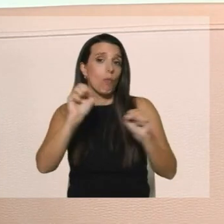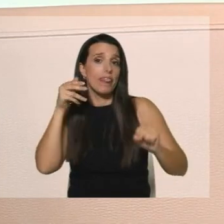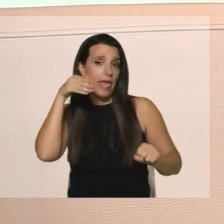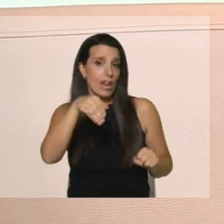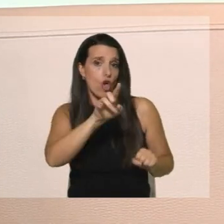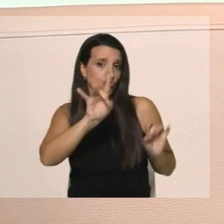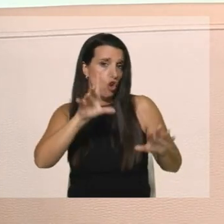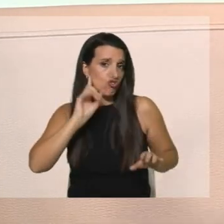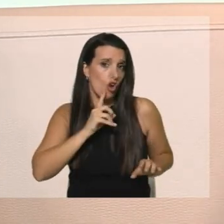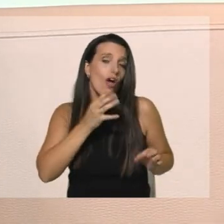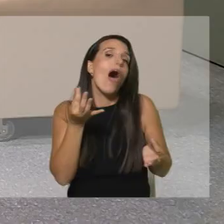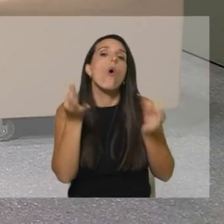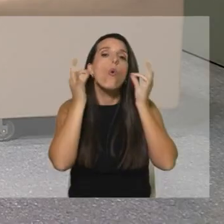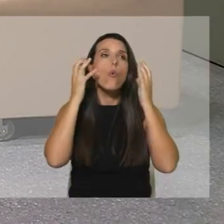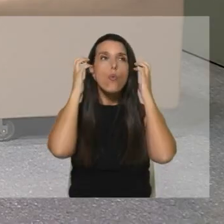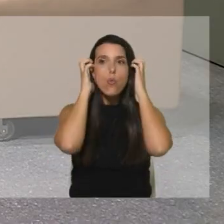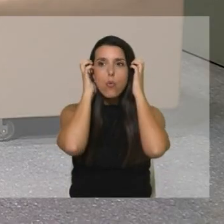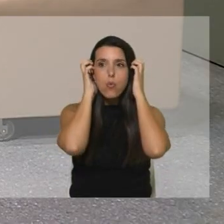solamente sí, por con los eso. auriculares. Con los auriculares.